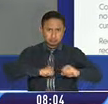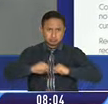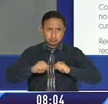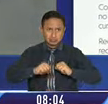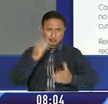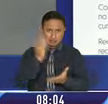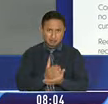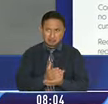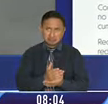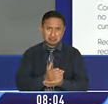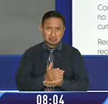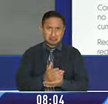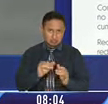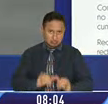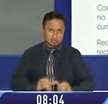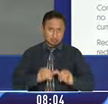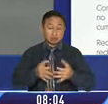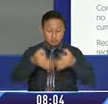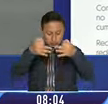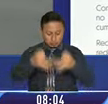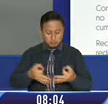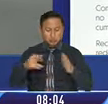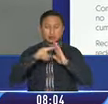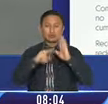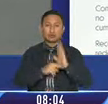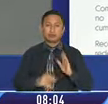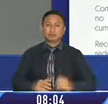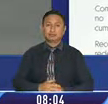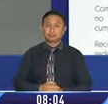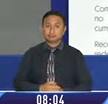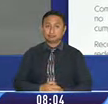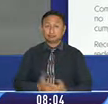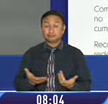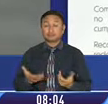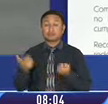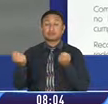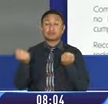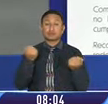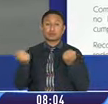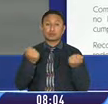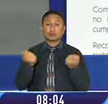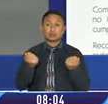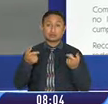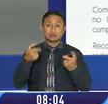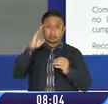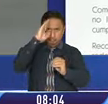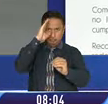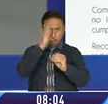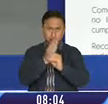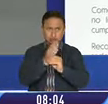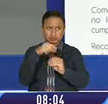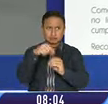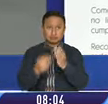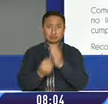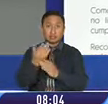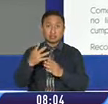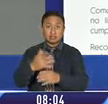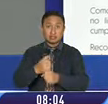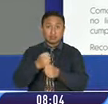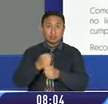operativos que garanticen el cumplimiento de la normativa, pues los controles tienen como objetivo crear espacios